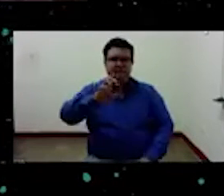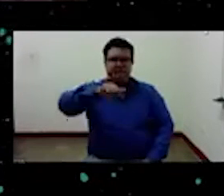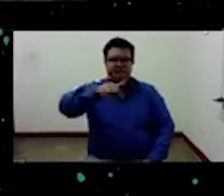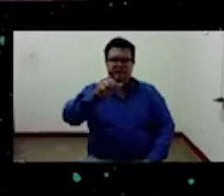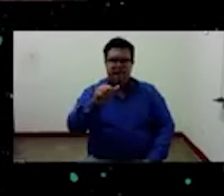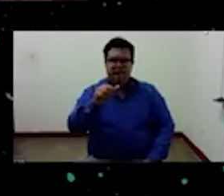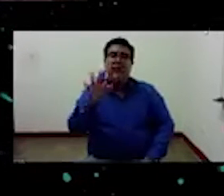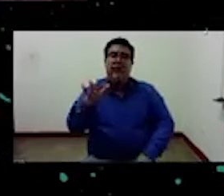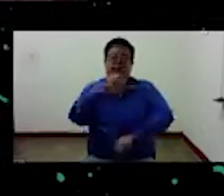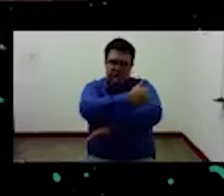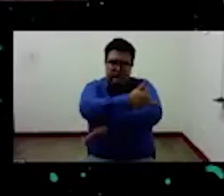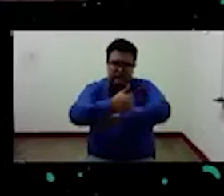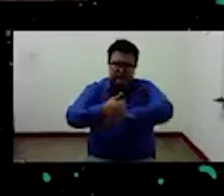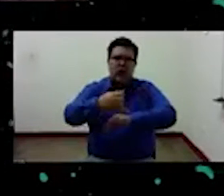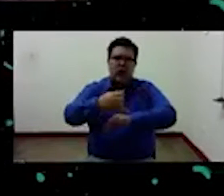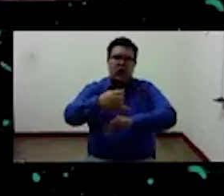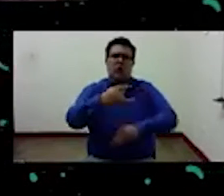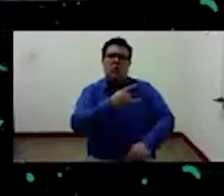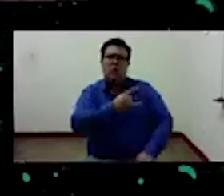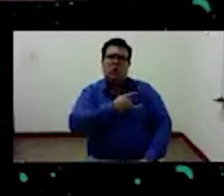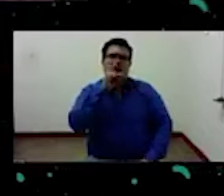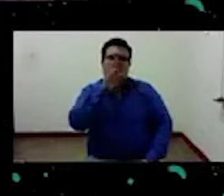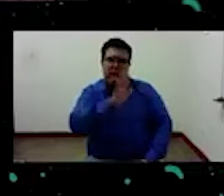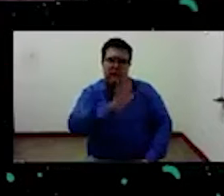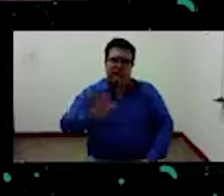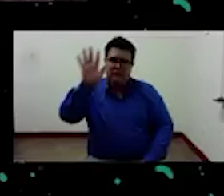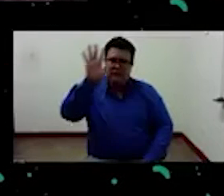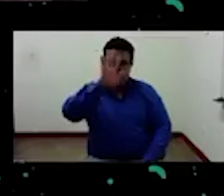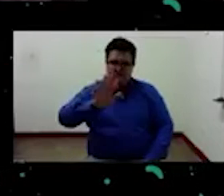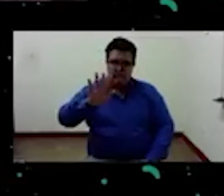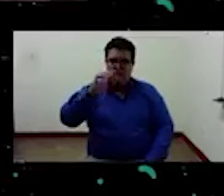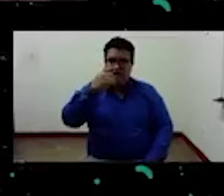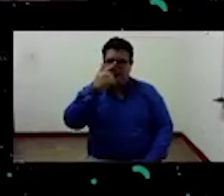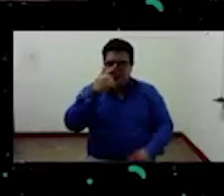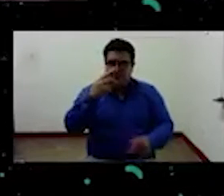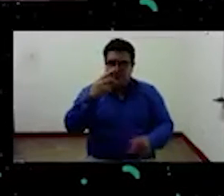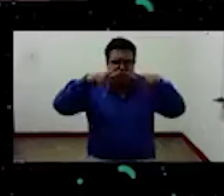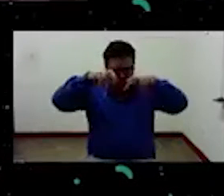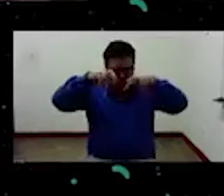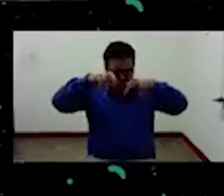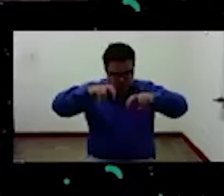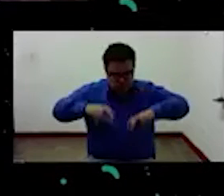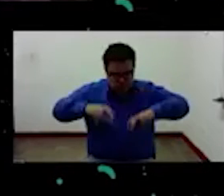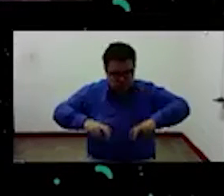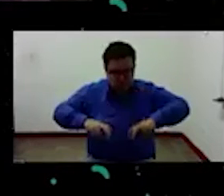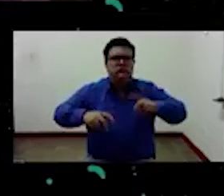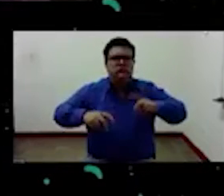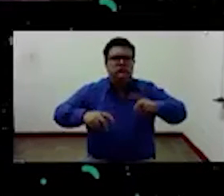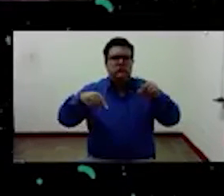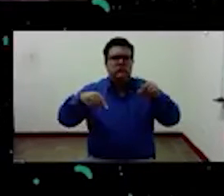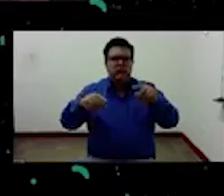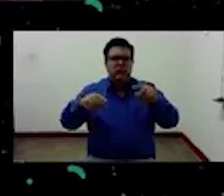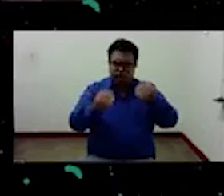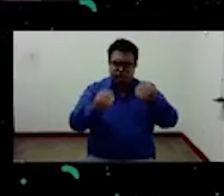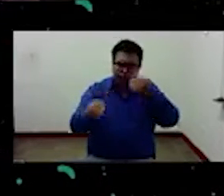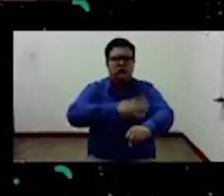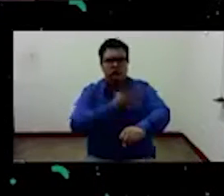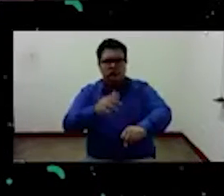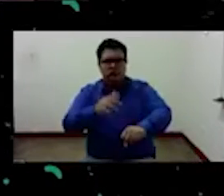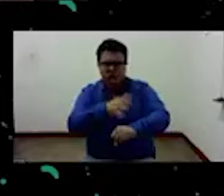de la Universidad Nacional de Colombia, investigador y compositor de música concreta